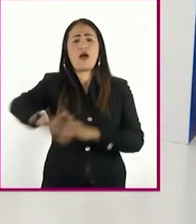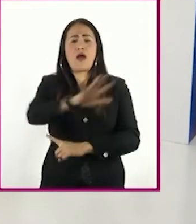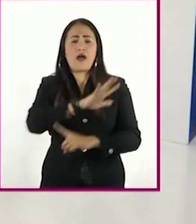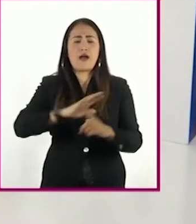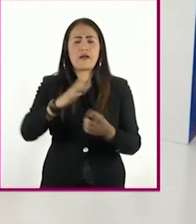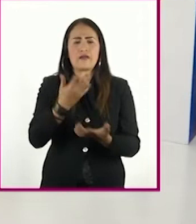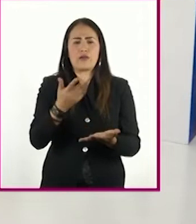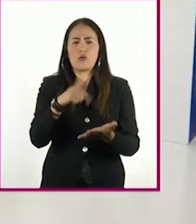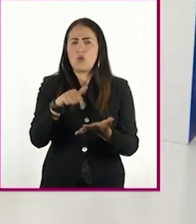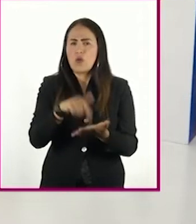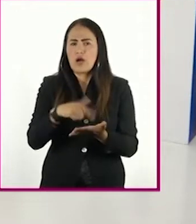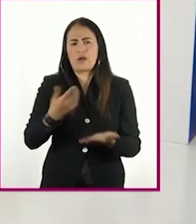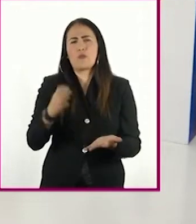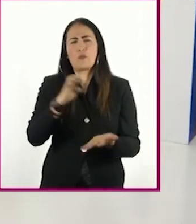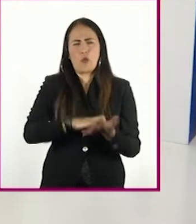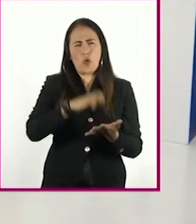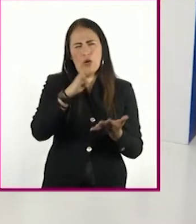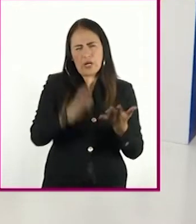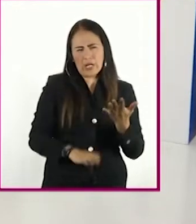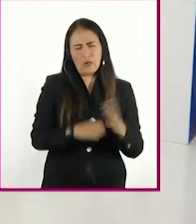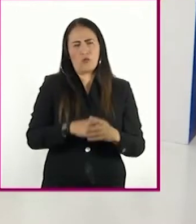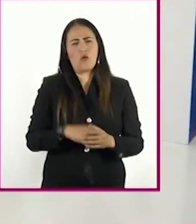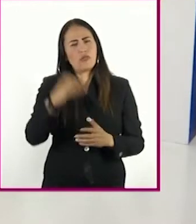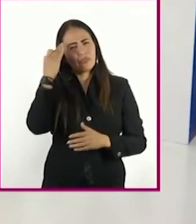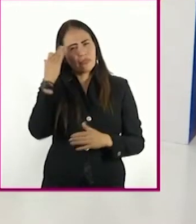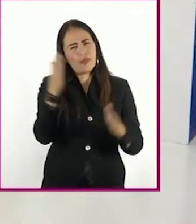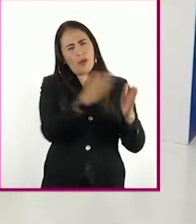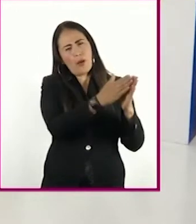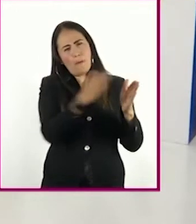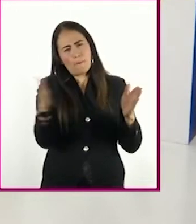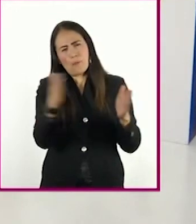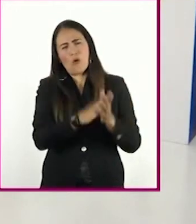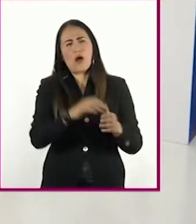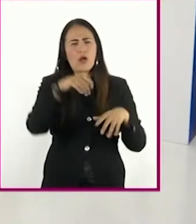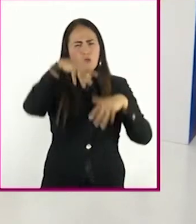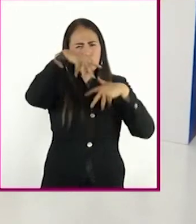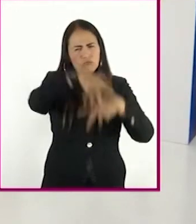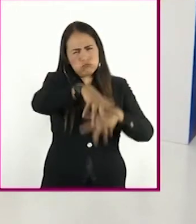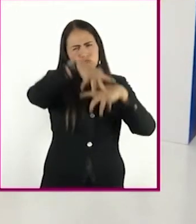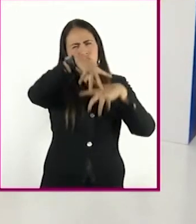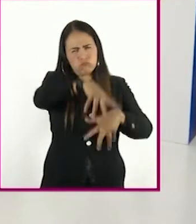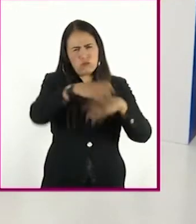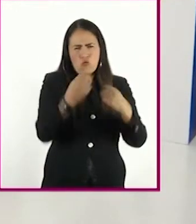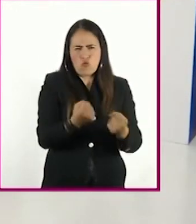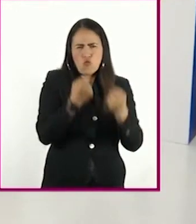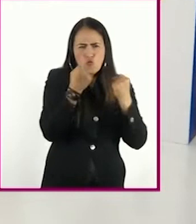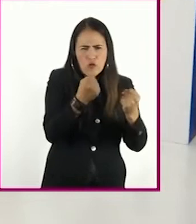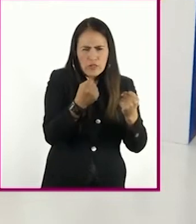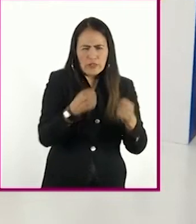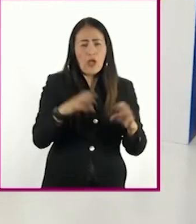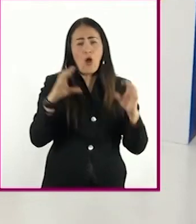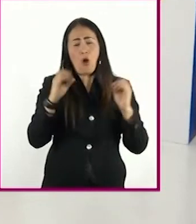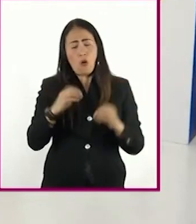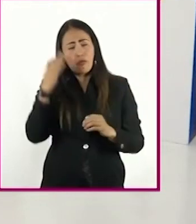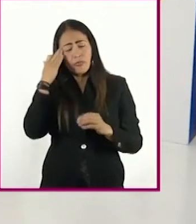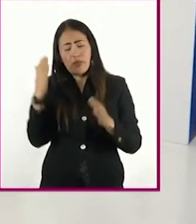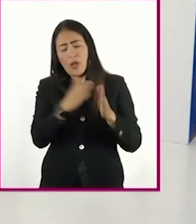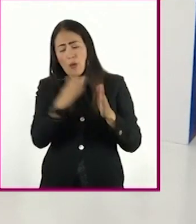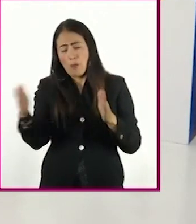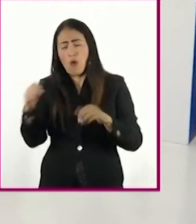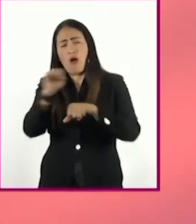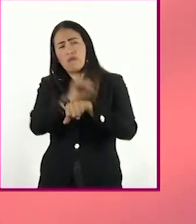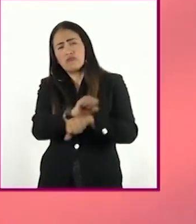diferente que una persona escriba en momentos en que se da una protesta intensa a que lo haga bajo la época